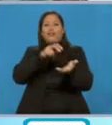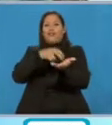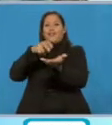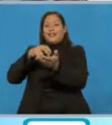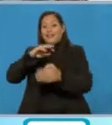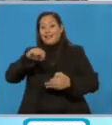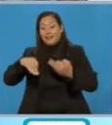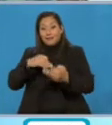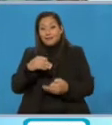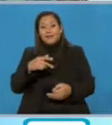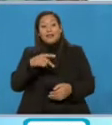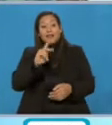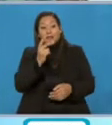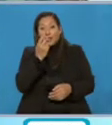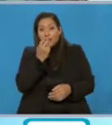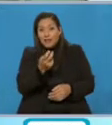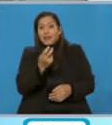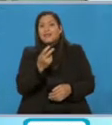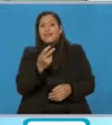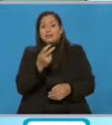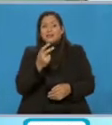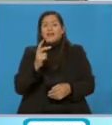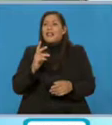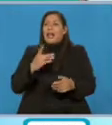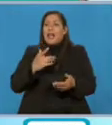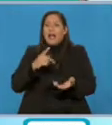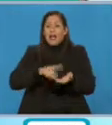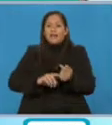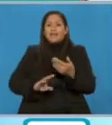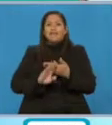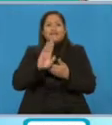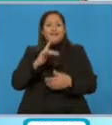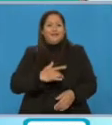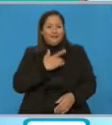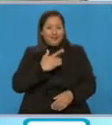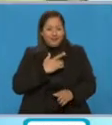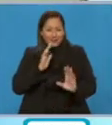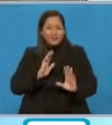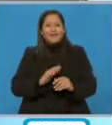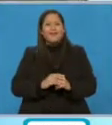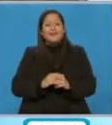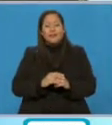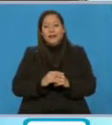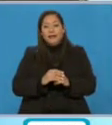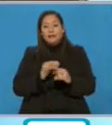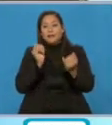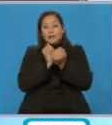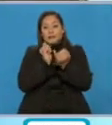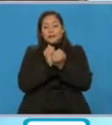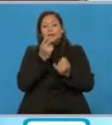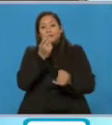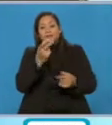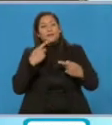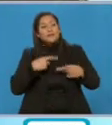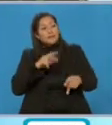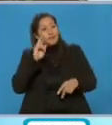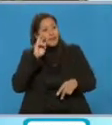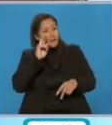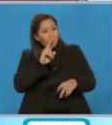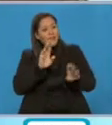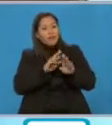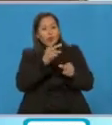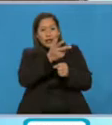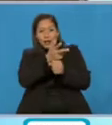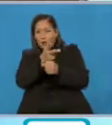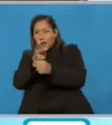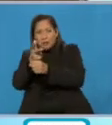Y esta presencia la sigues sintiendo también, además de que, digo, en la realización, para los que se van a fijar en eso, los movimientos de